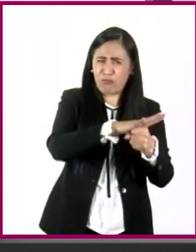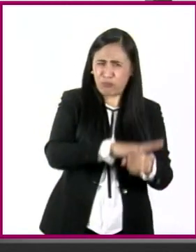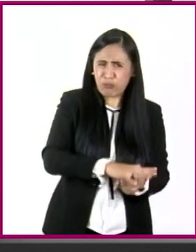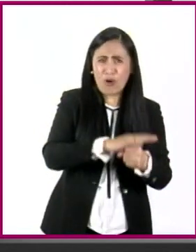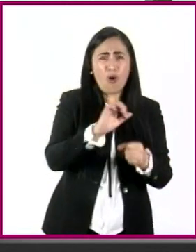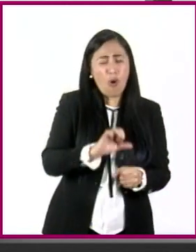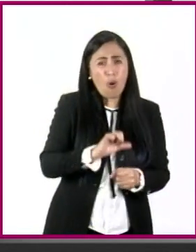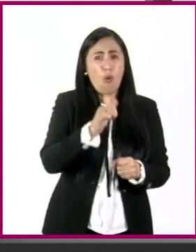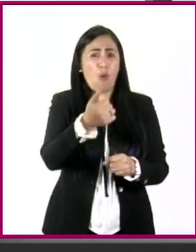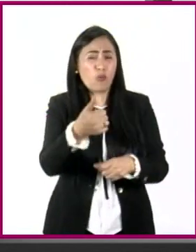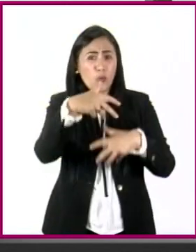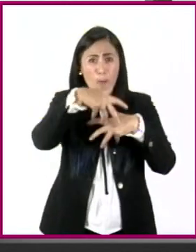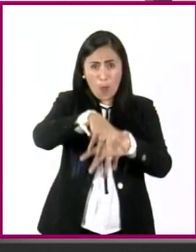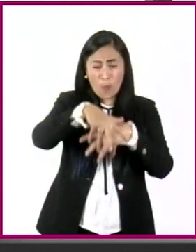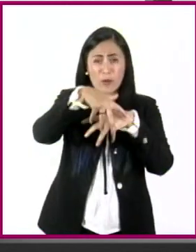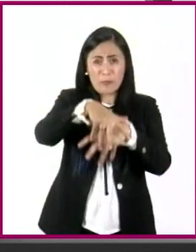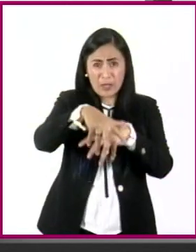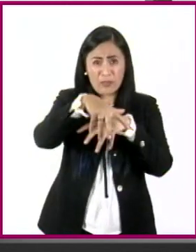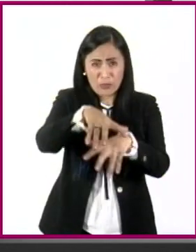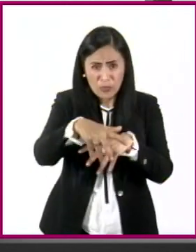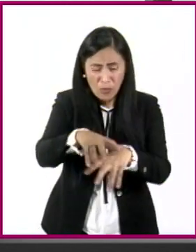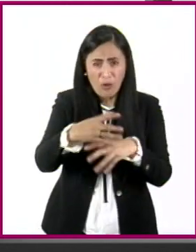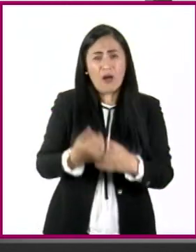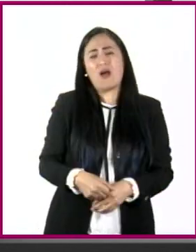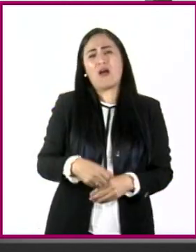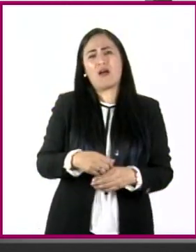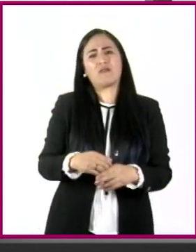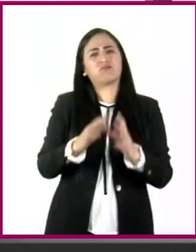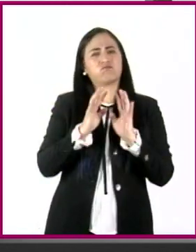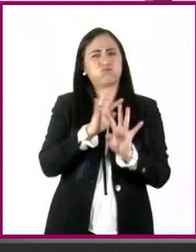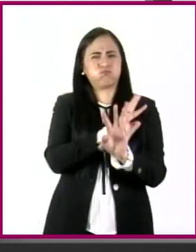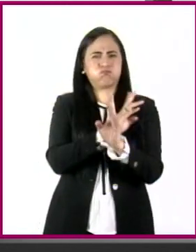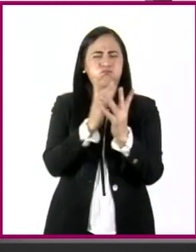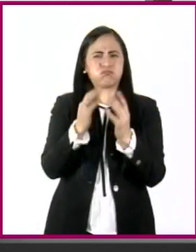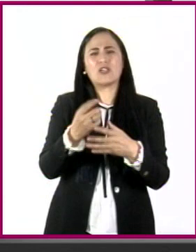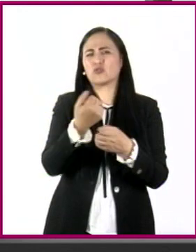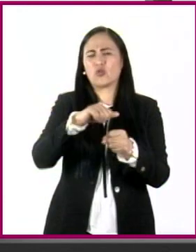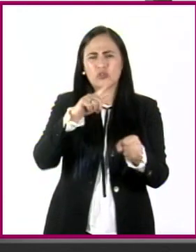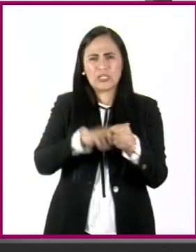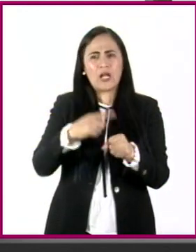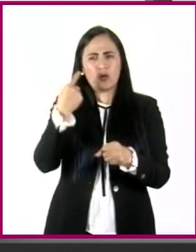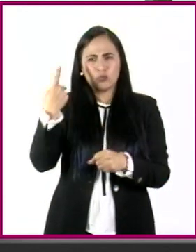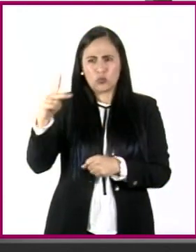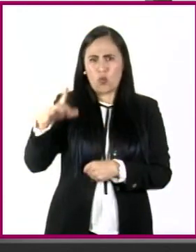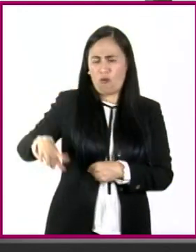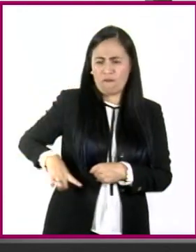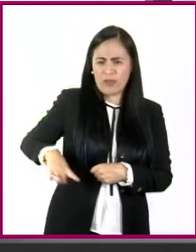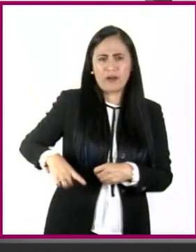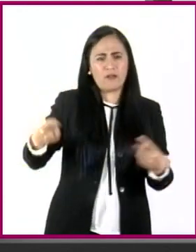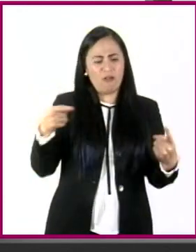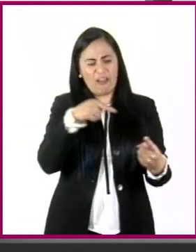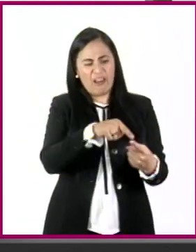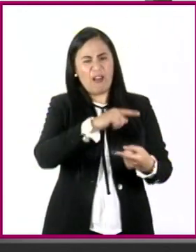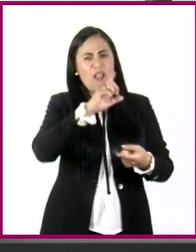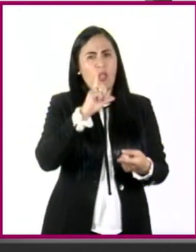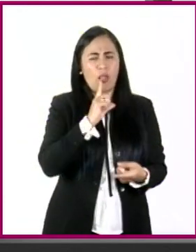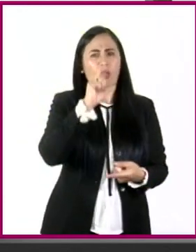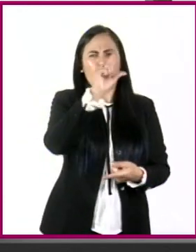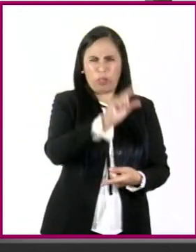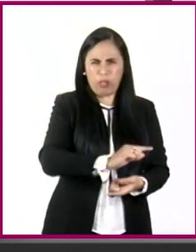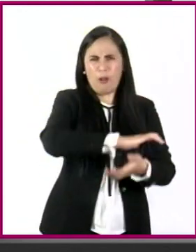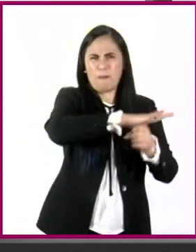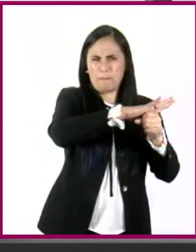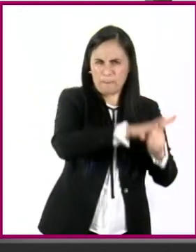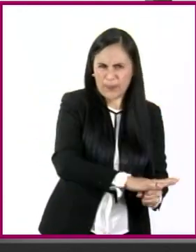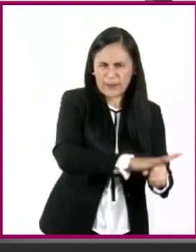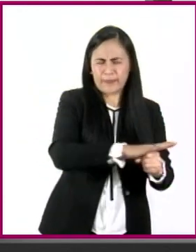cualquier tipo de movimiento o manifestación social contraria a la visión del gobierno de México. Si lo reflexionamos con detenimiento, este